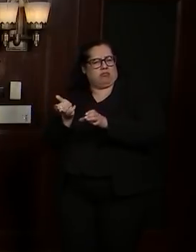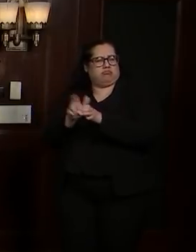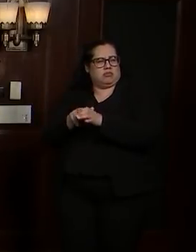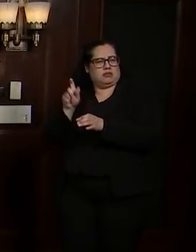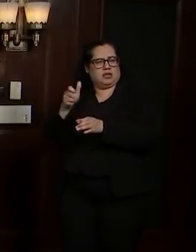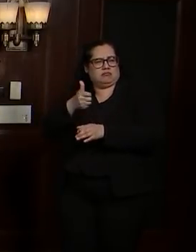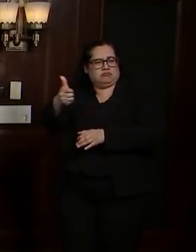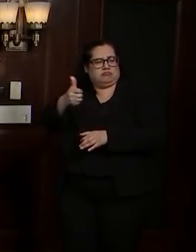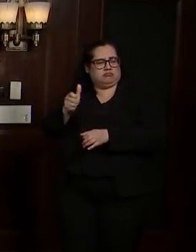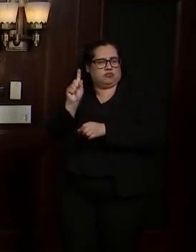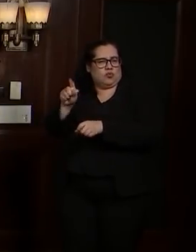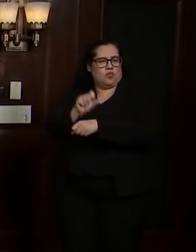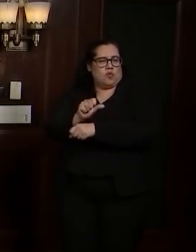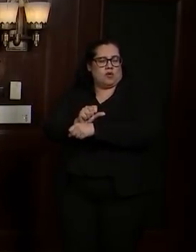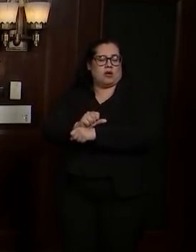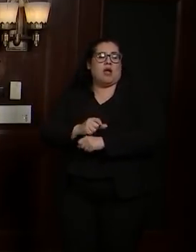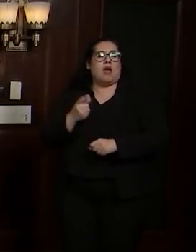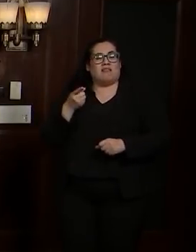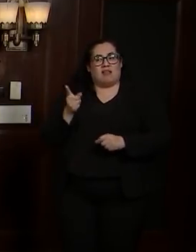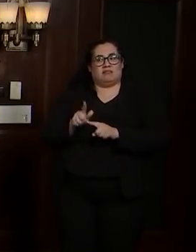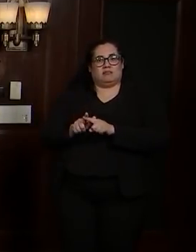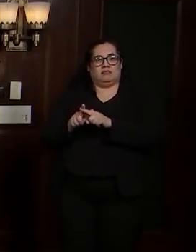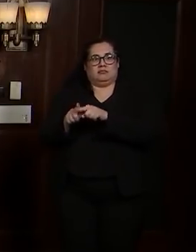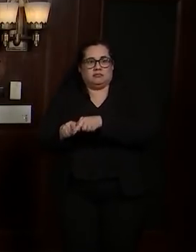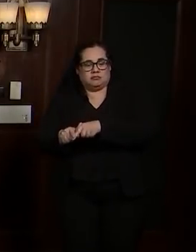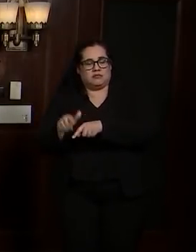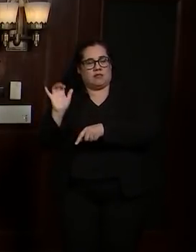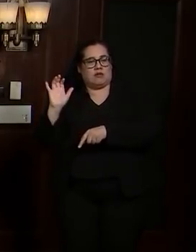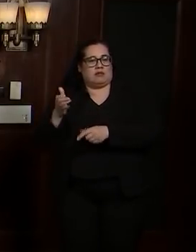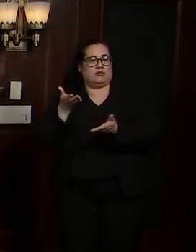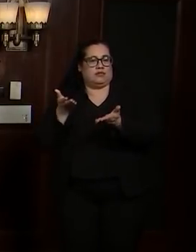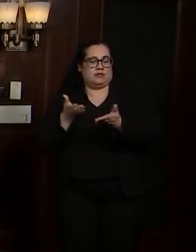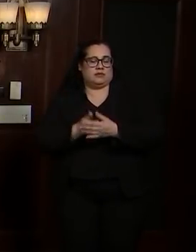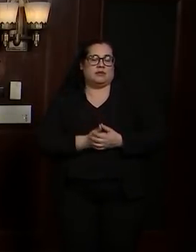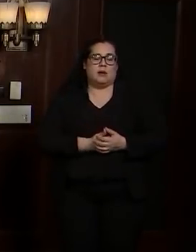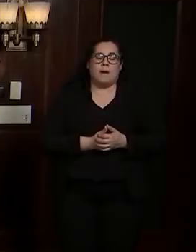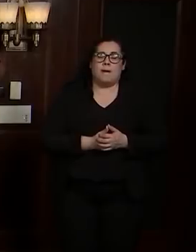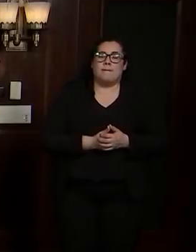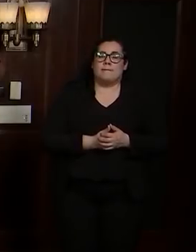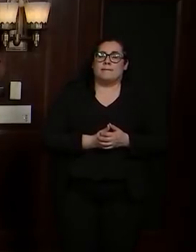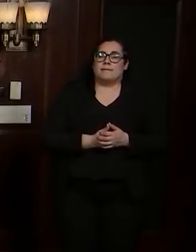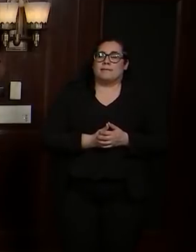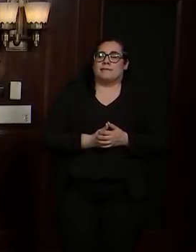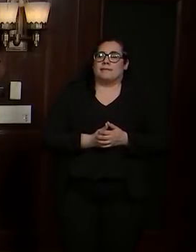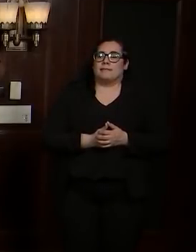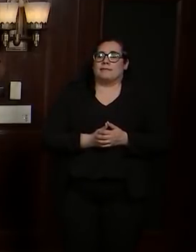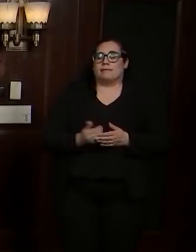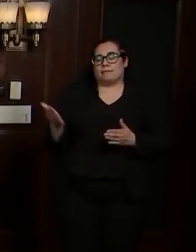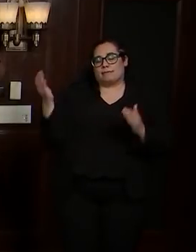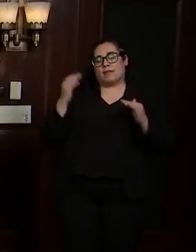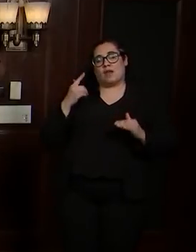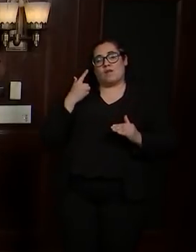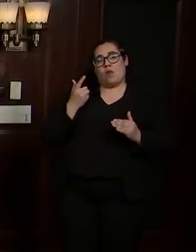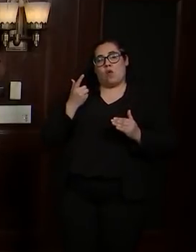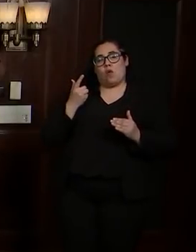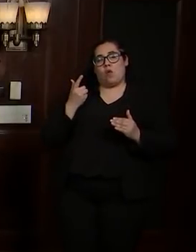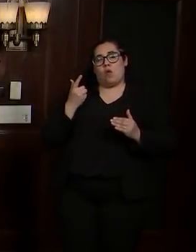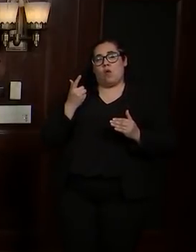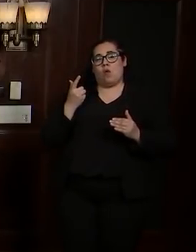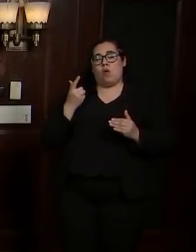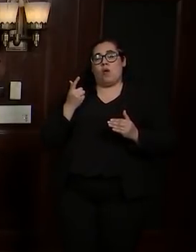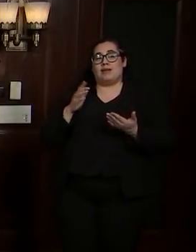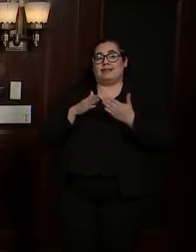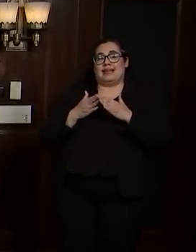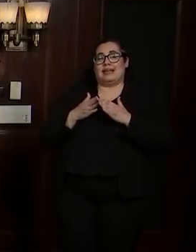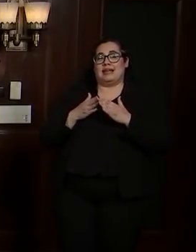que necesitan trabajar y que dependen en estos servicios. El autobús de la ciudad de